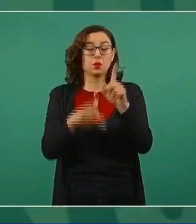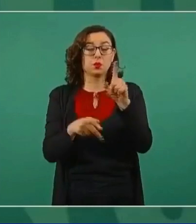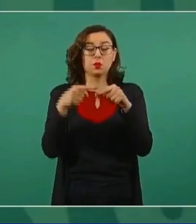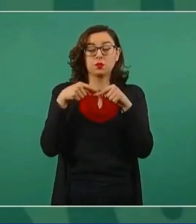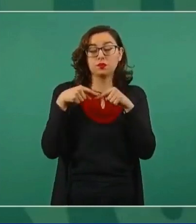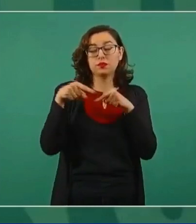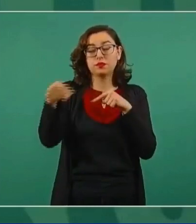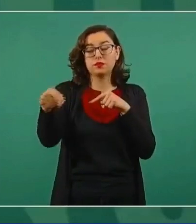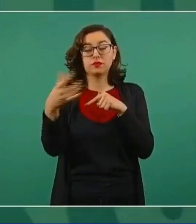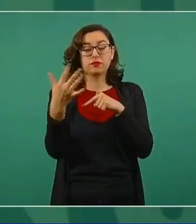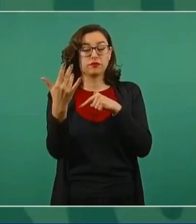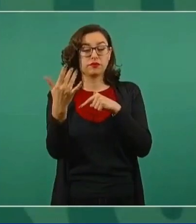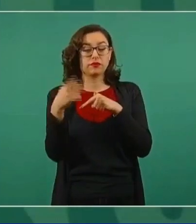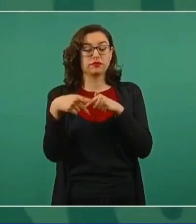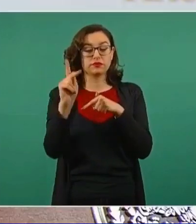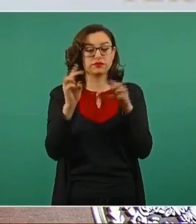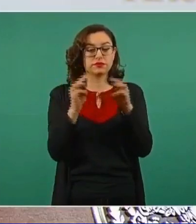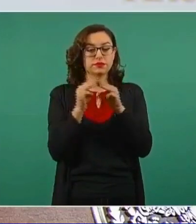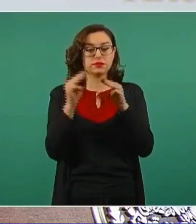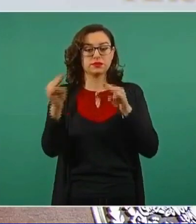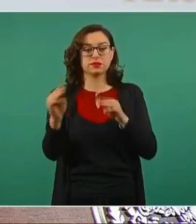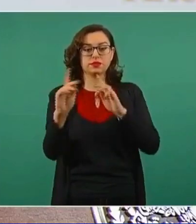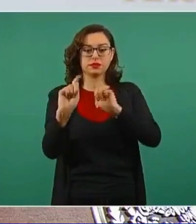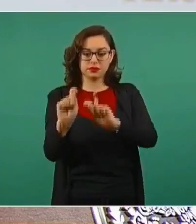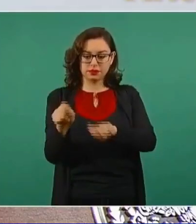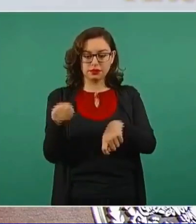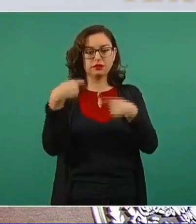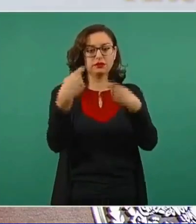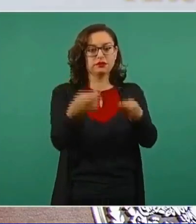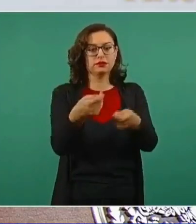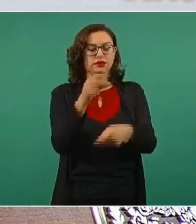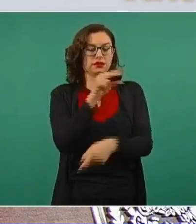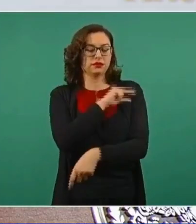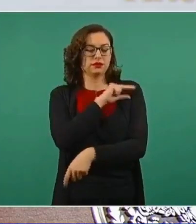50 kilómetros, que está concesionado.